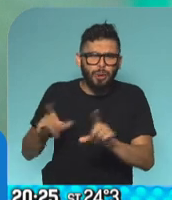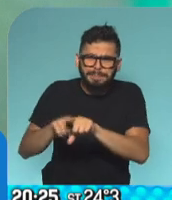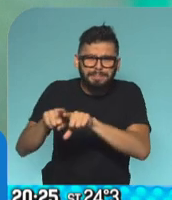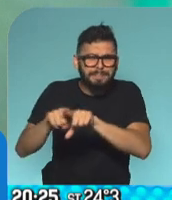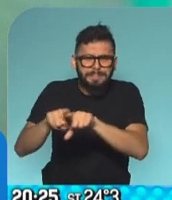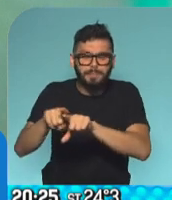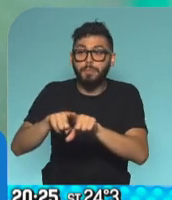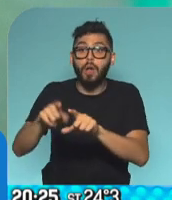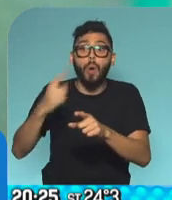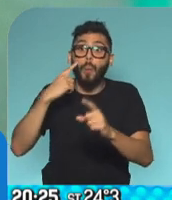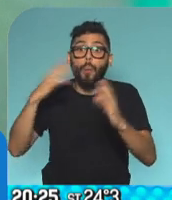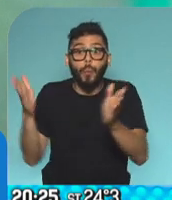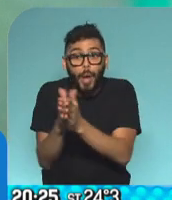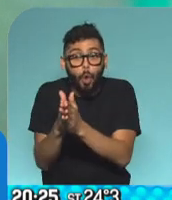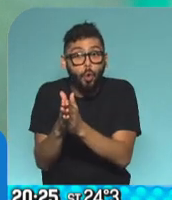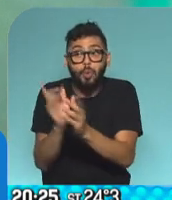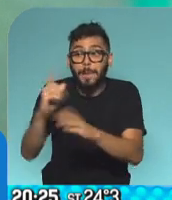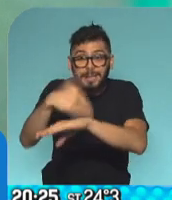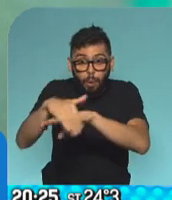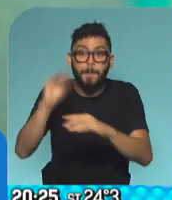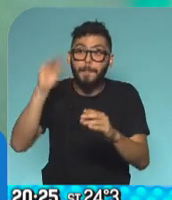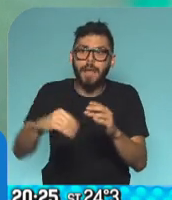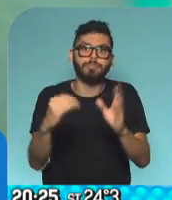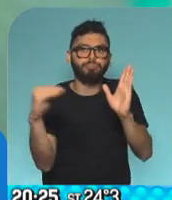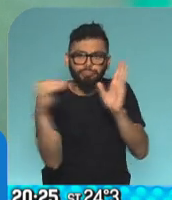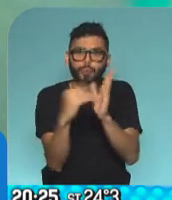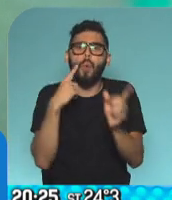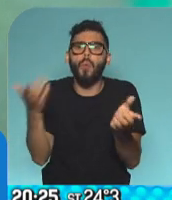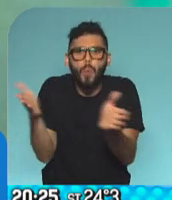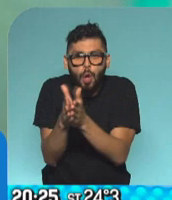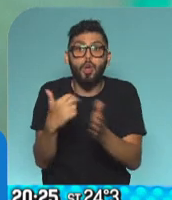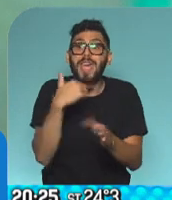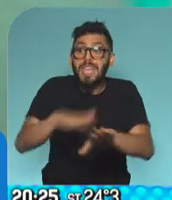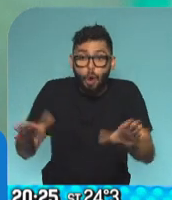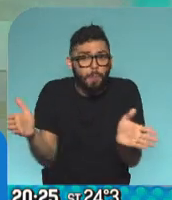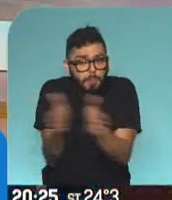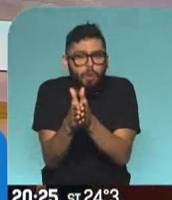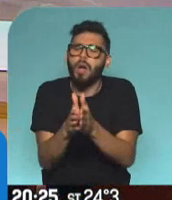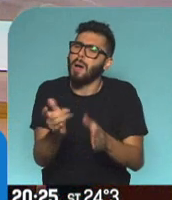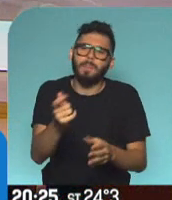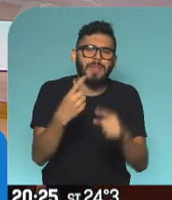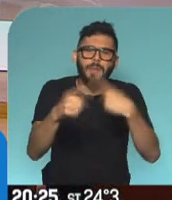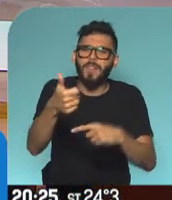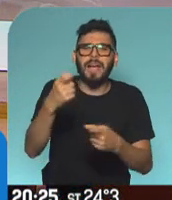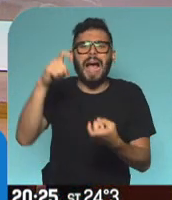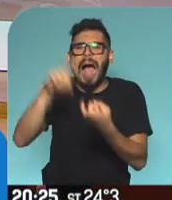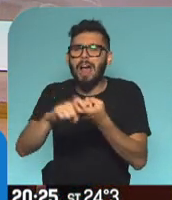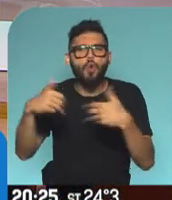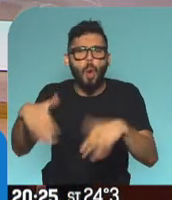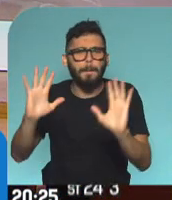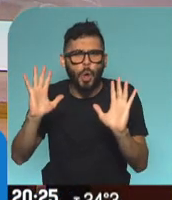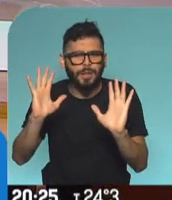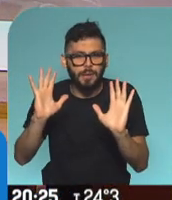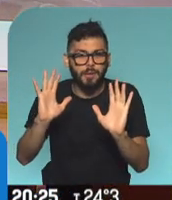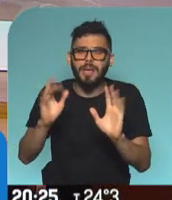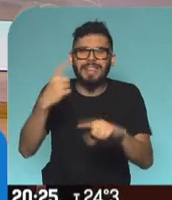el vínculo acreditado en nuestra base de datos y además tienen chicos en común no importa si estén cansados o no casados o nos